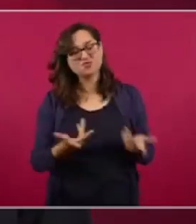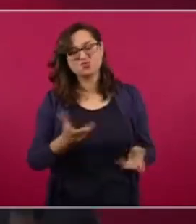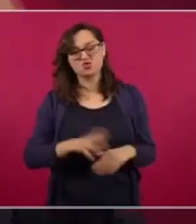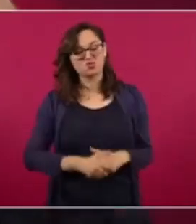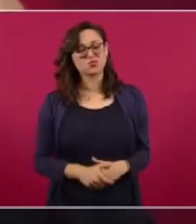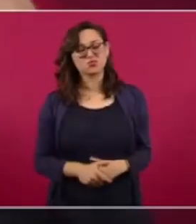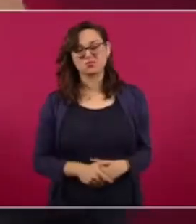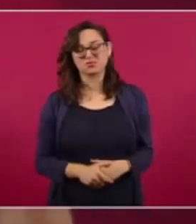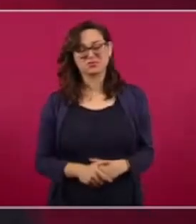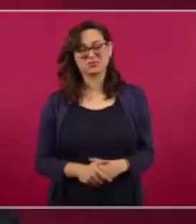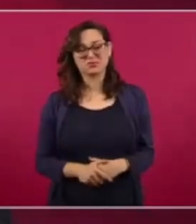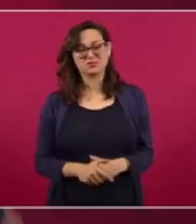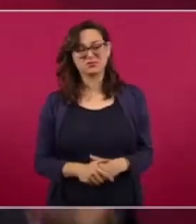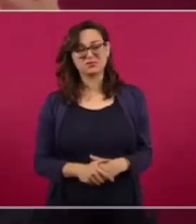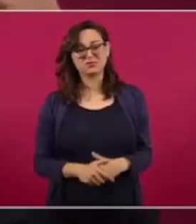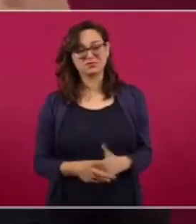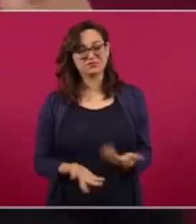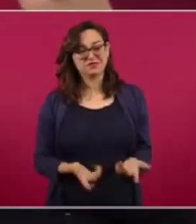Es que